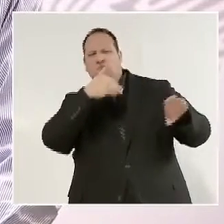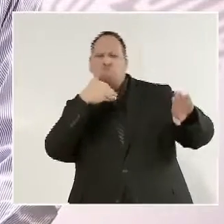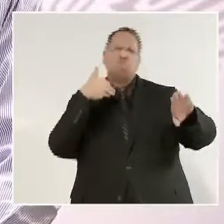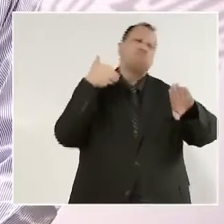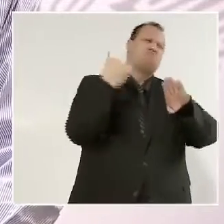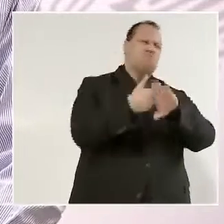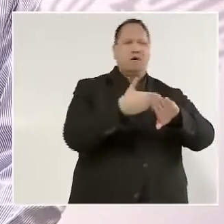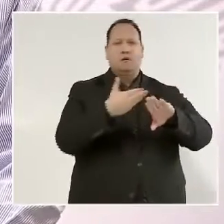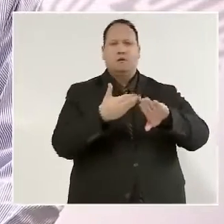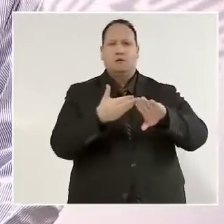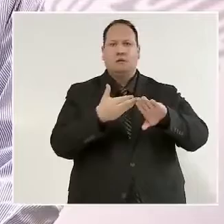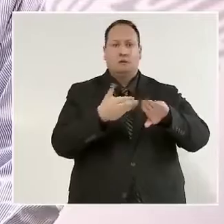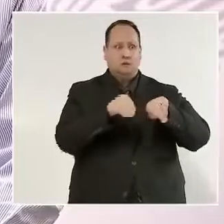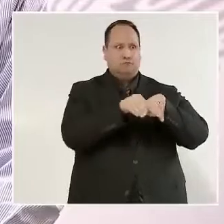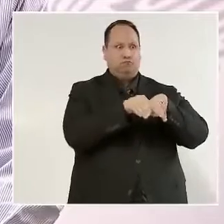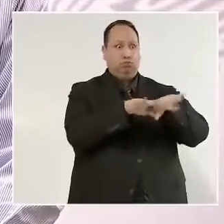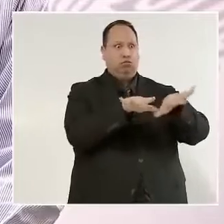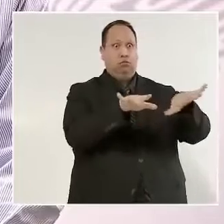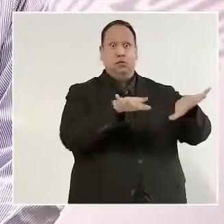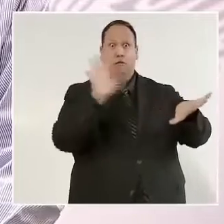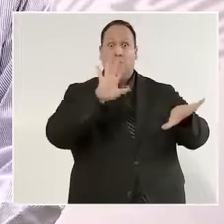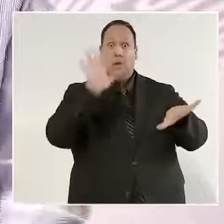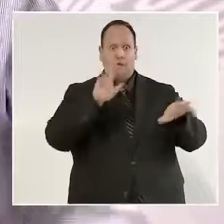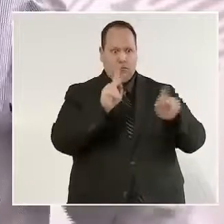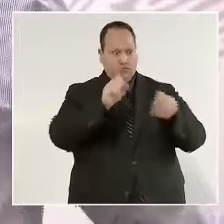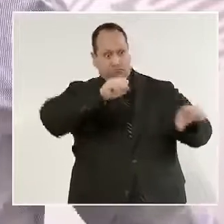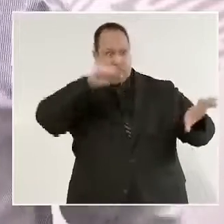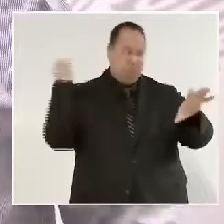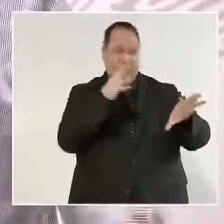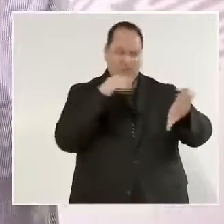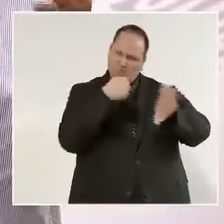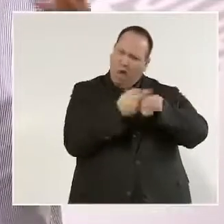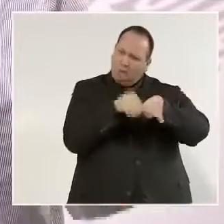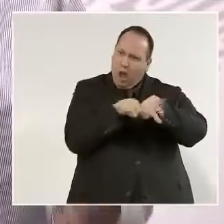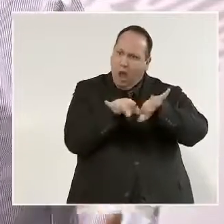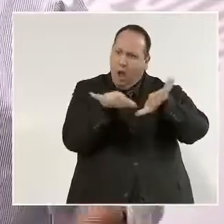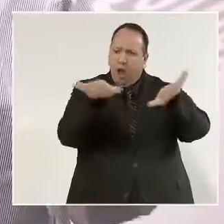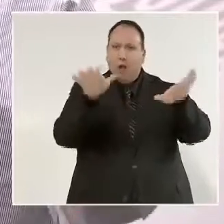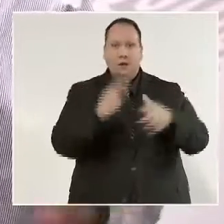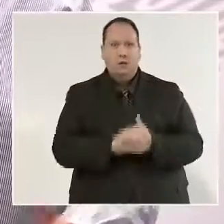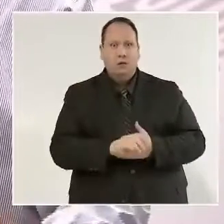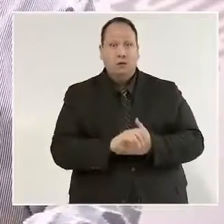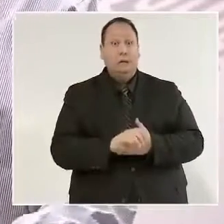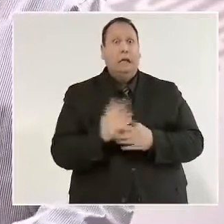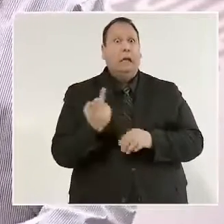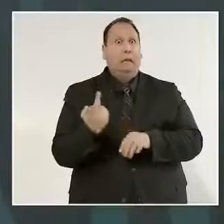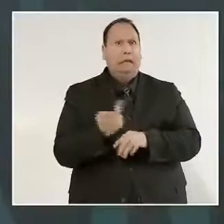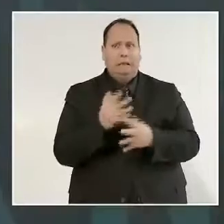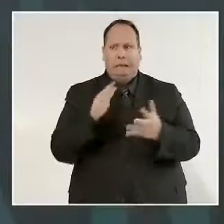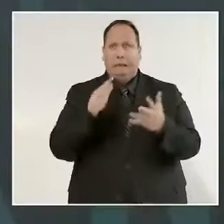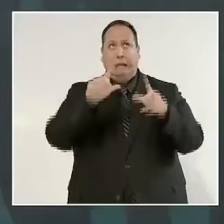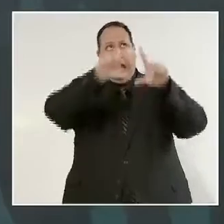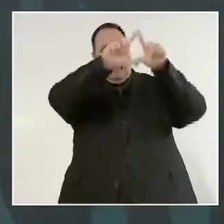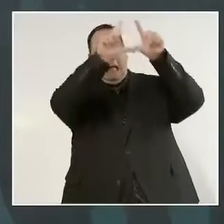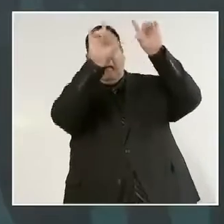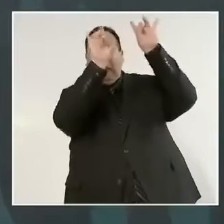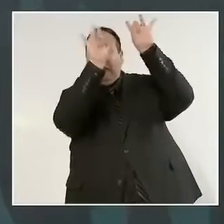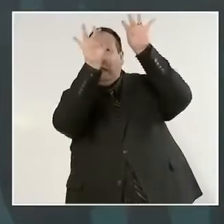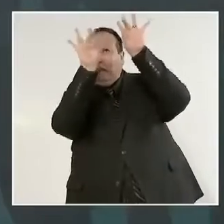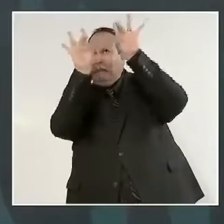lo tonto, al avispero. Y se desata la